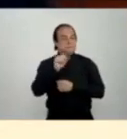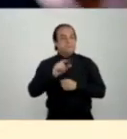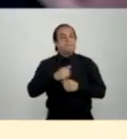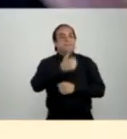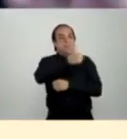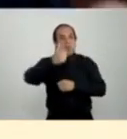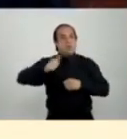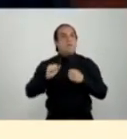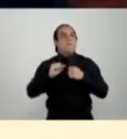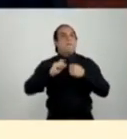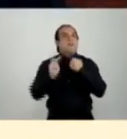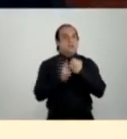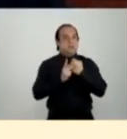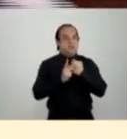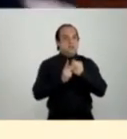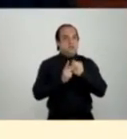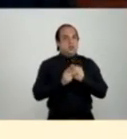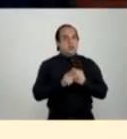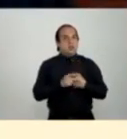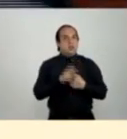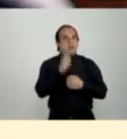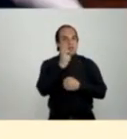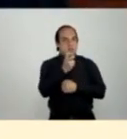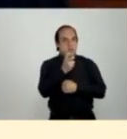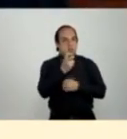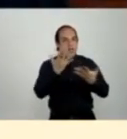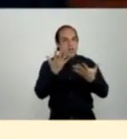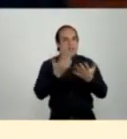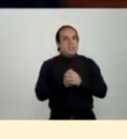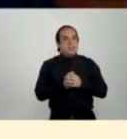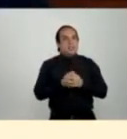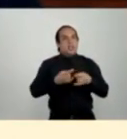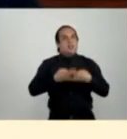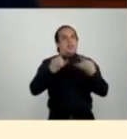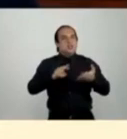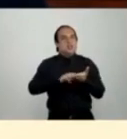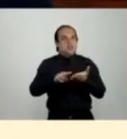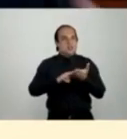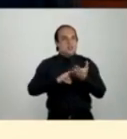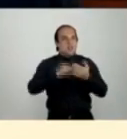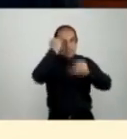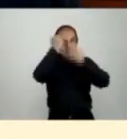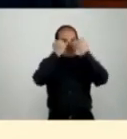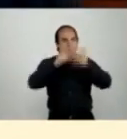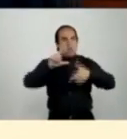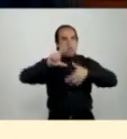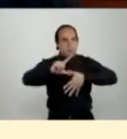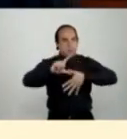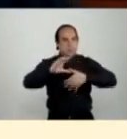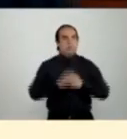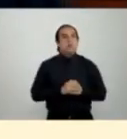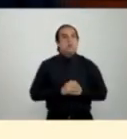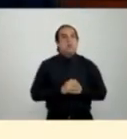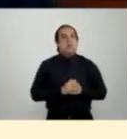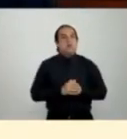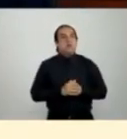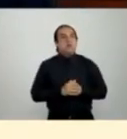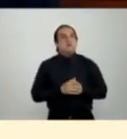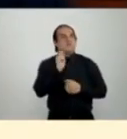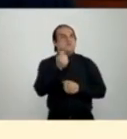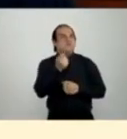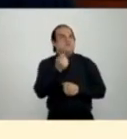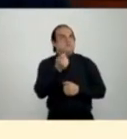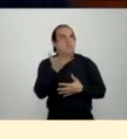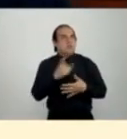que eso hace, por ejemplo, que la novela negra se vuelva muy imaginativa en América Latina. Es decir, en América Latina no hay